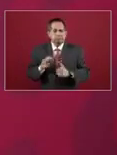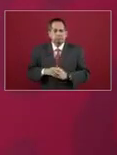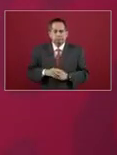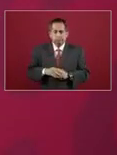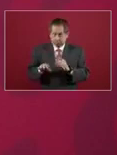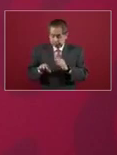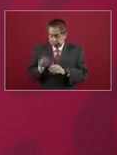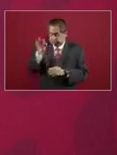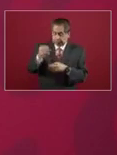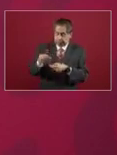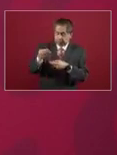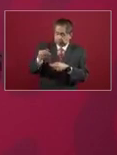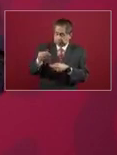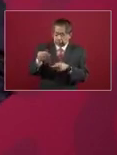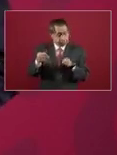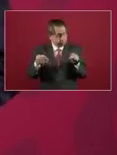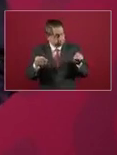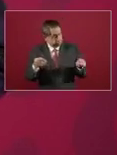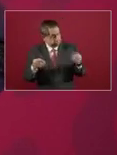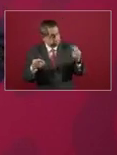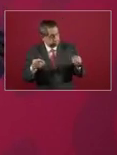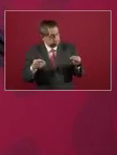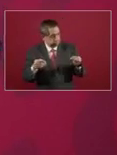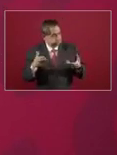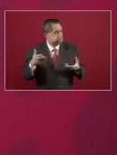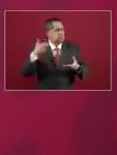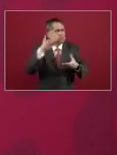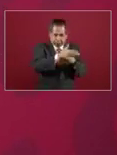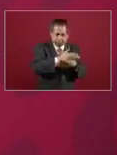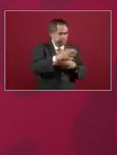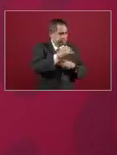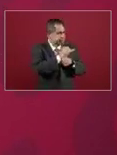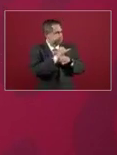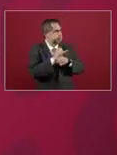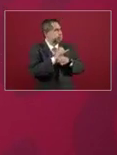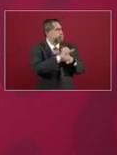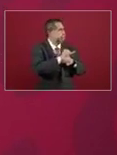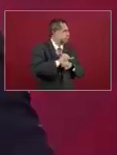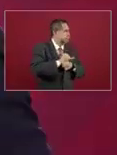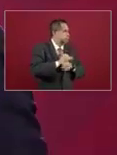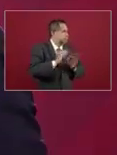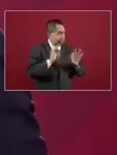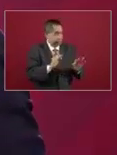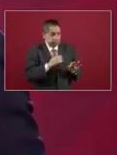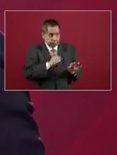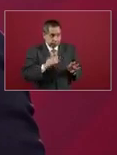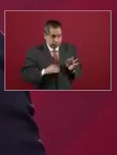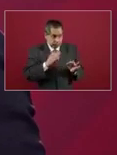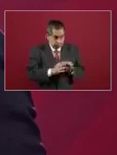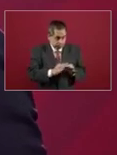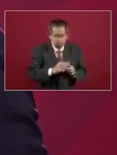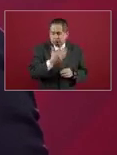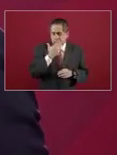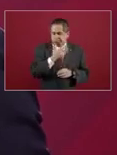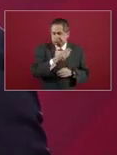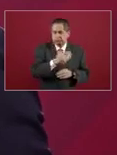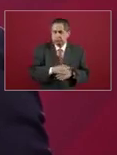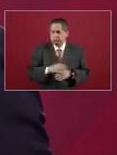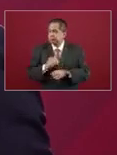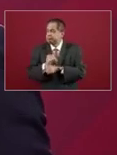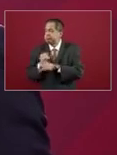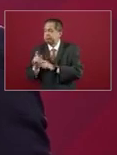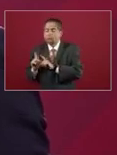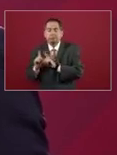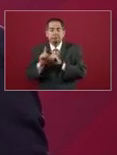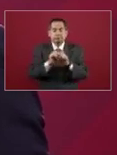Y el que salga va a ser inspeccionado. Y vamos a invitar a esa inspección